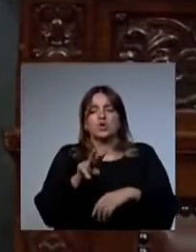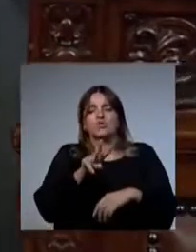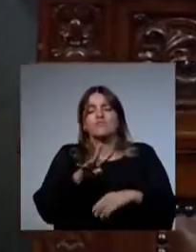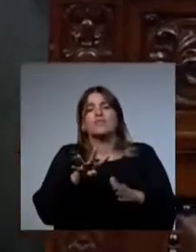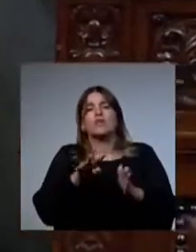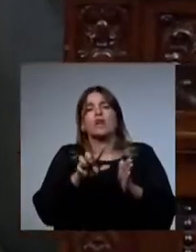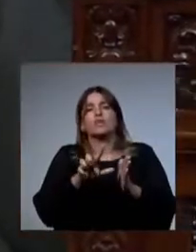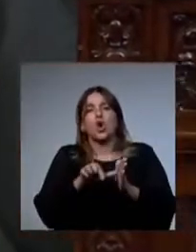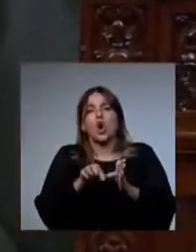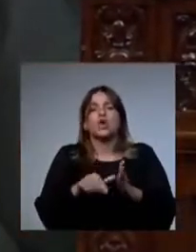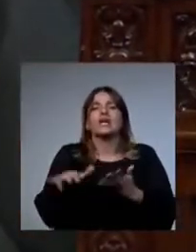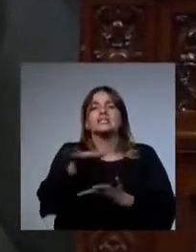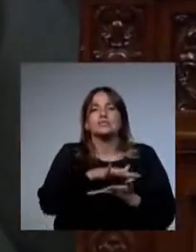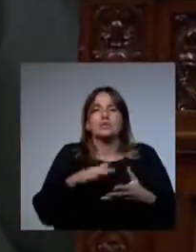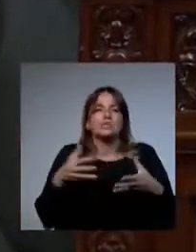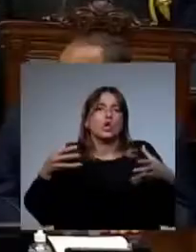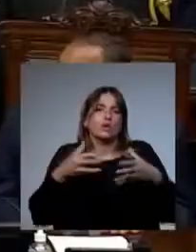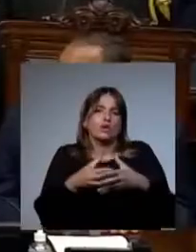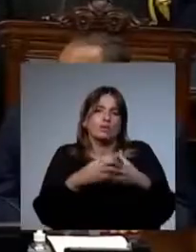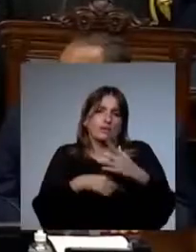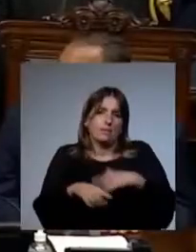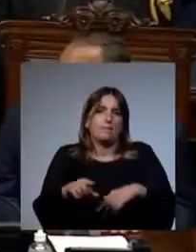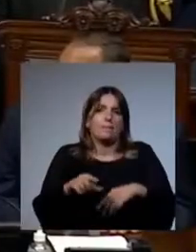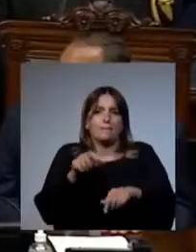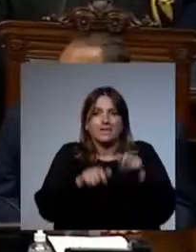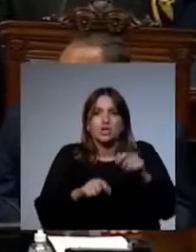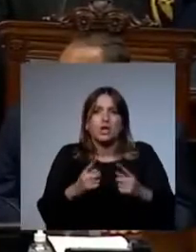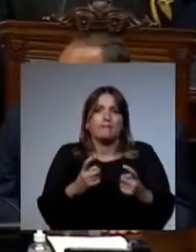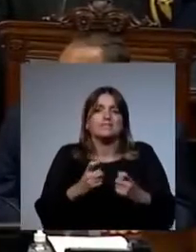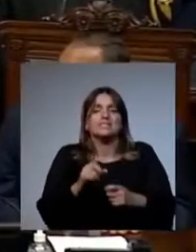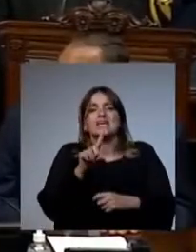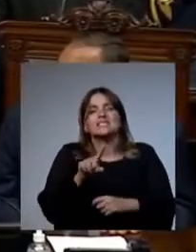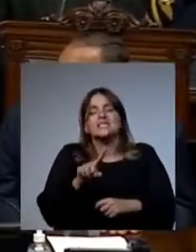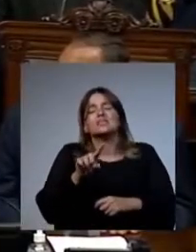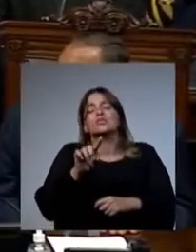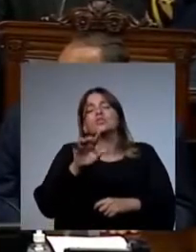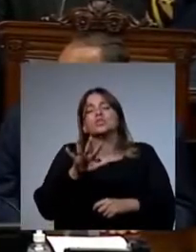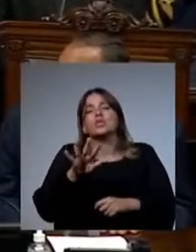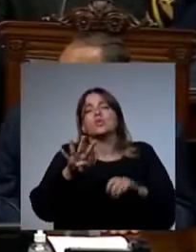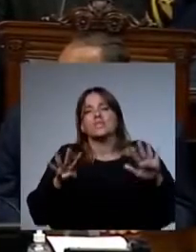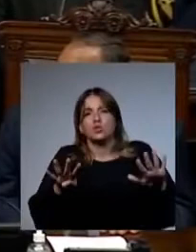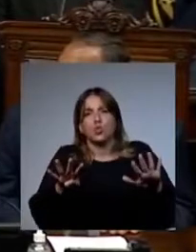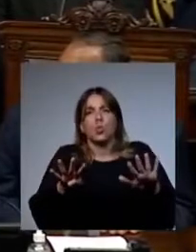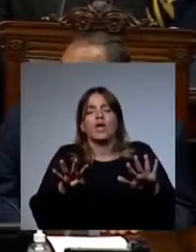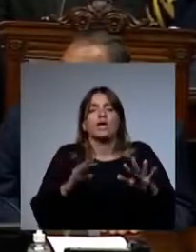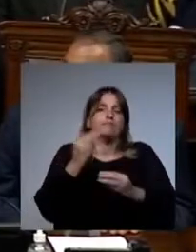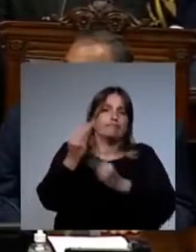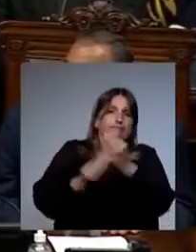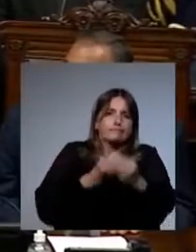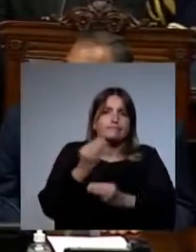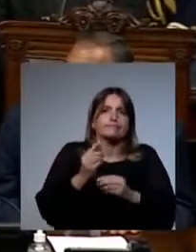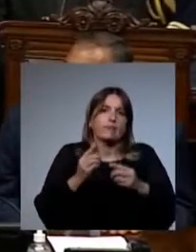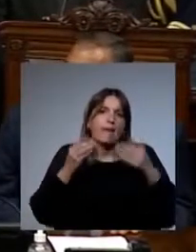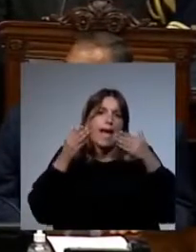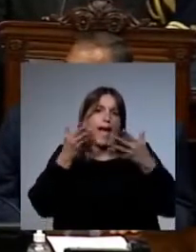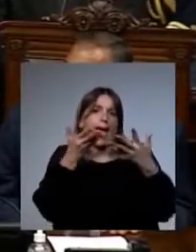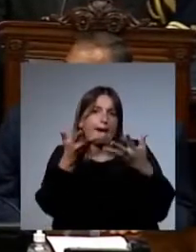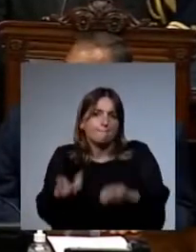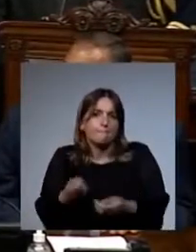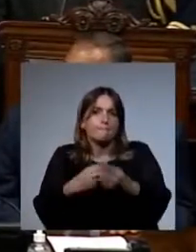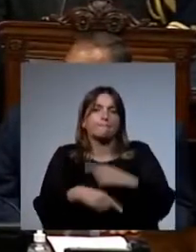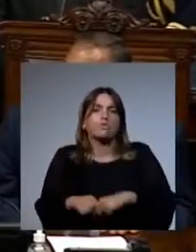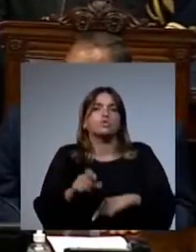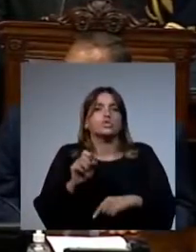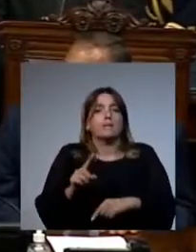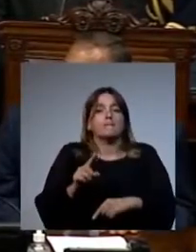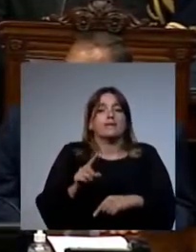para población en situación de riesgo y 159 cupos más en dispositivo de atención para personas con